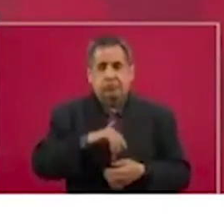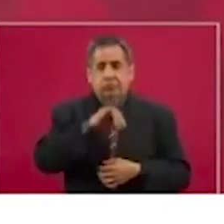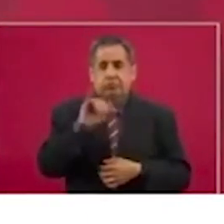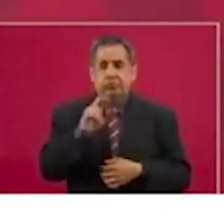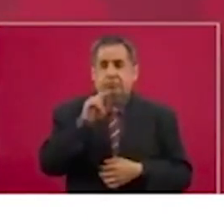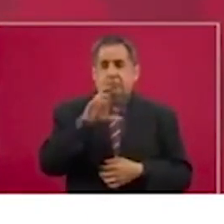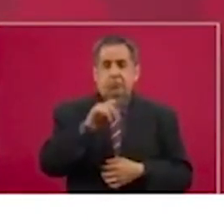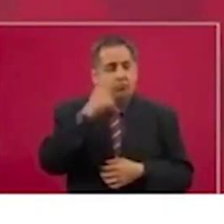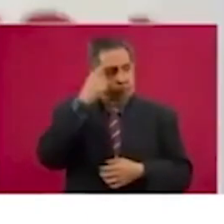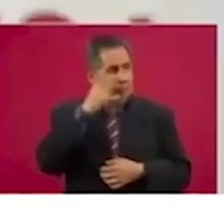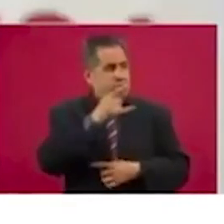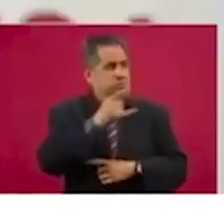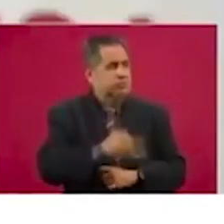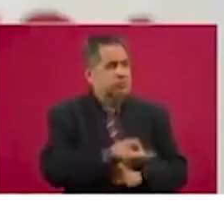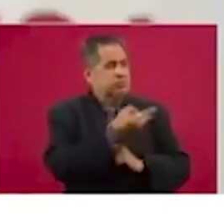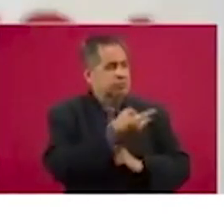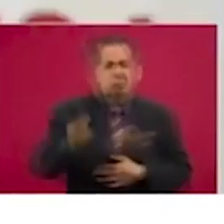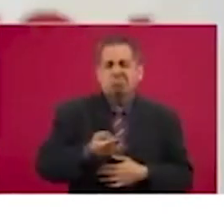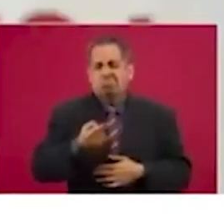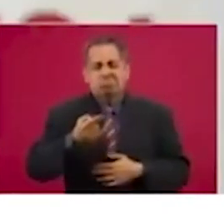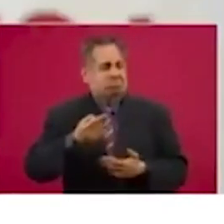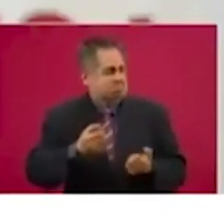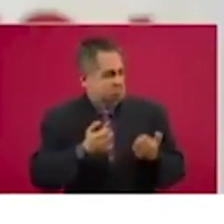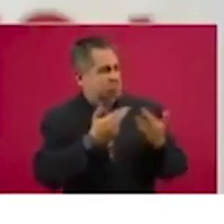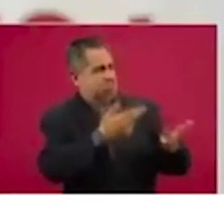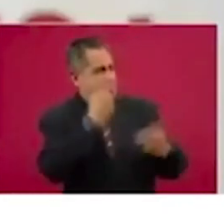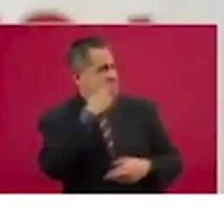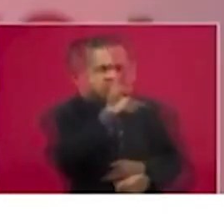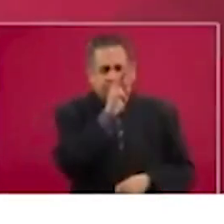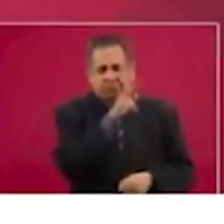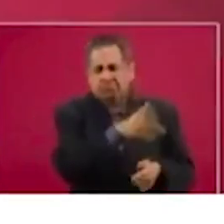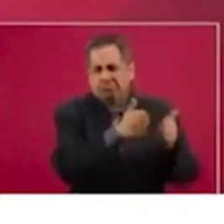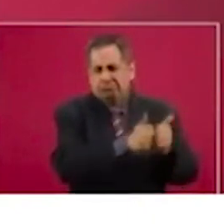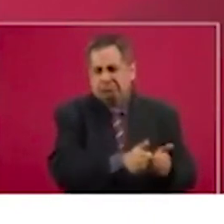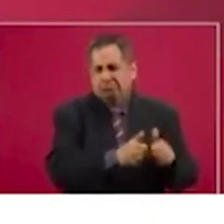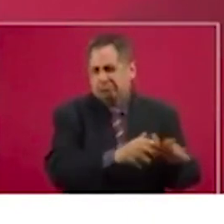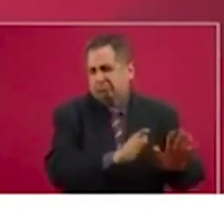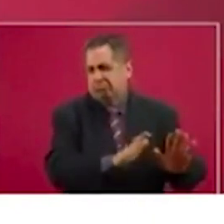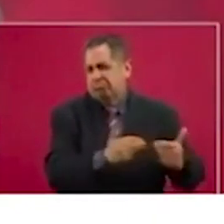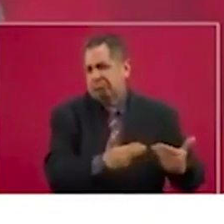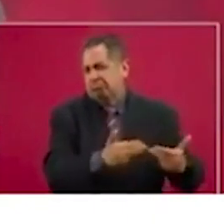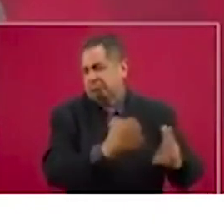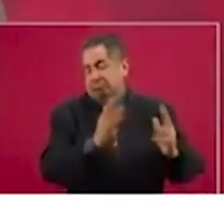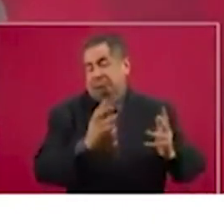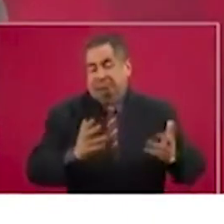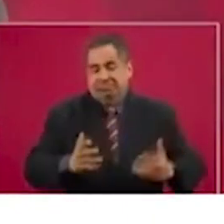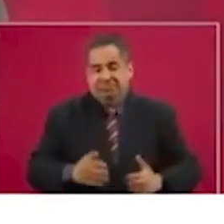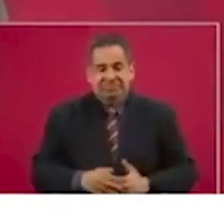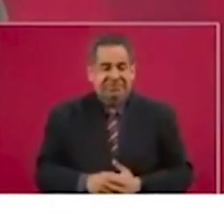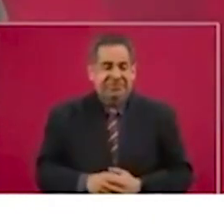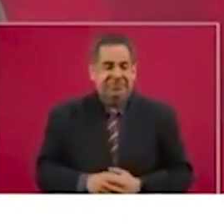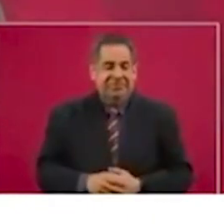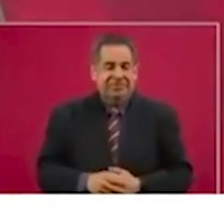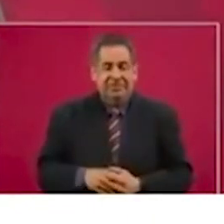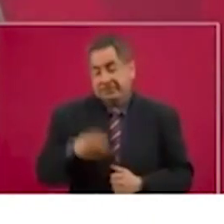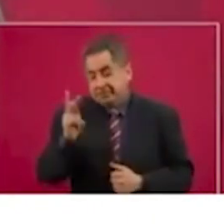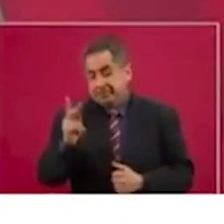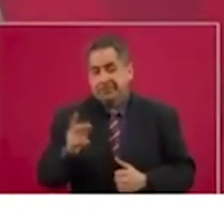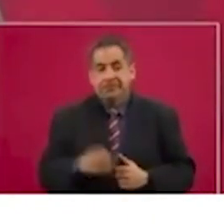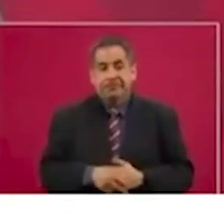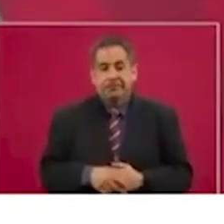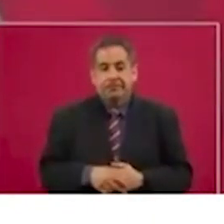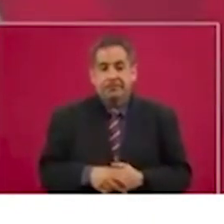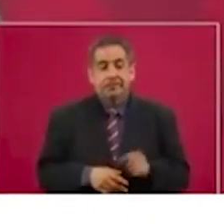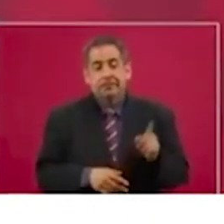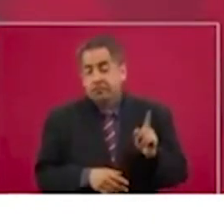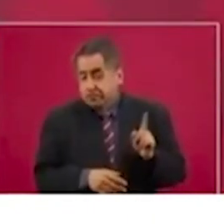hamaca. Yo se la voy a mandar de regalo. Y Ili Ortiz. Nada más que no